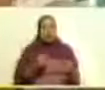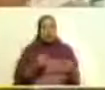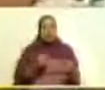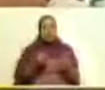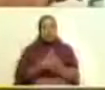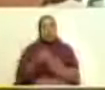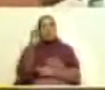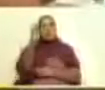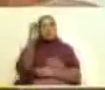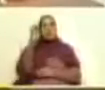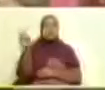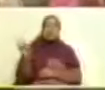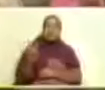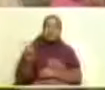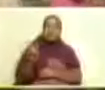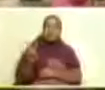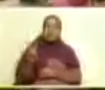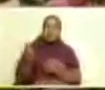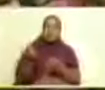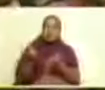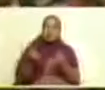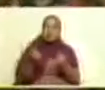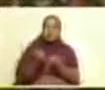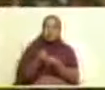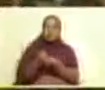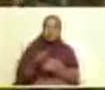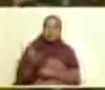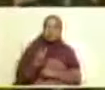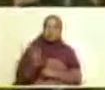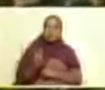el futuro del país, para la prosperidad del país.